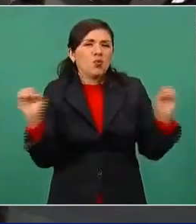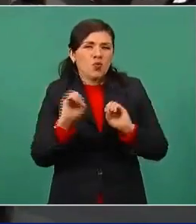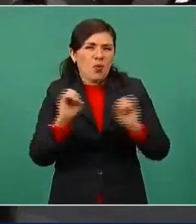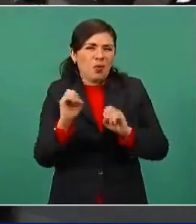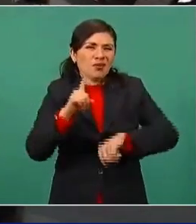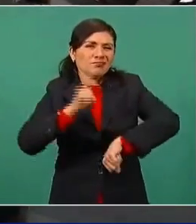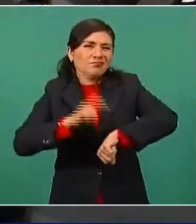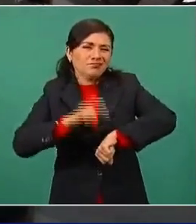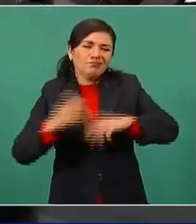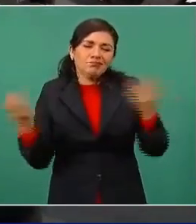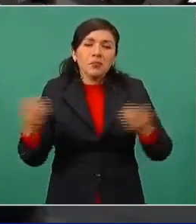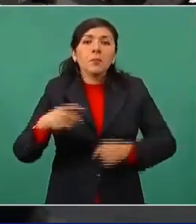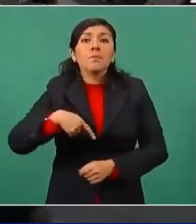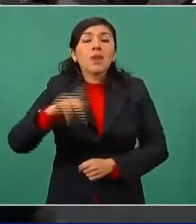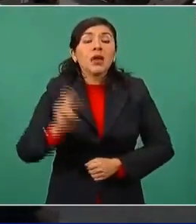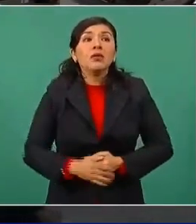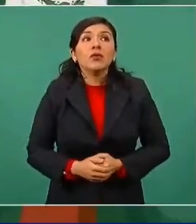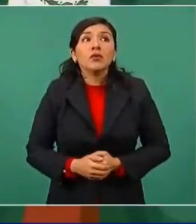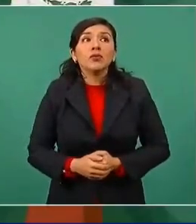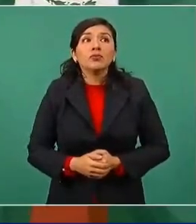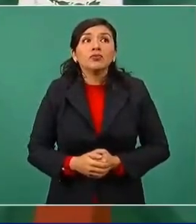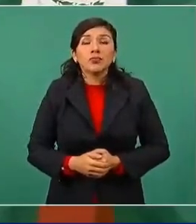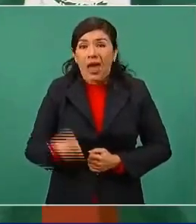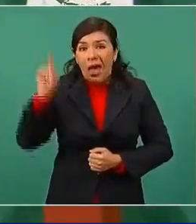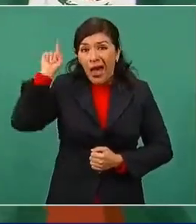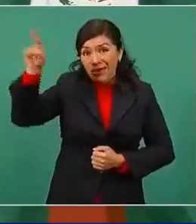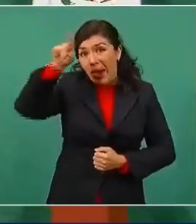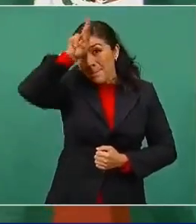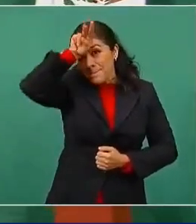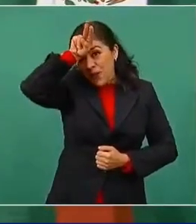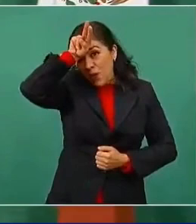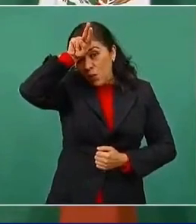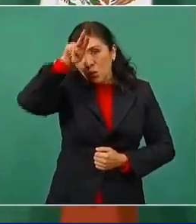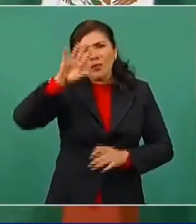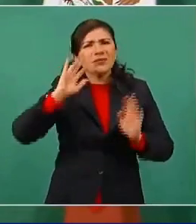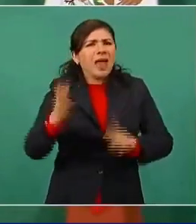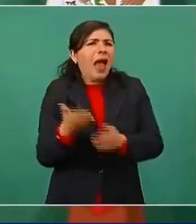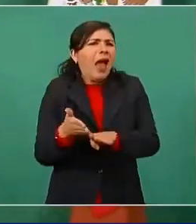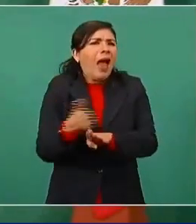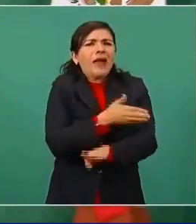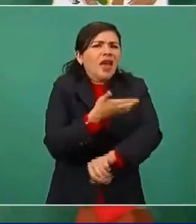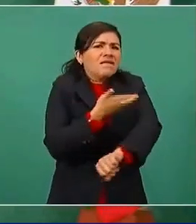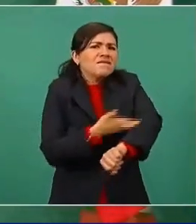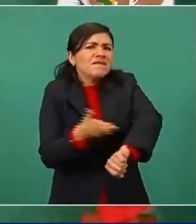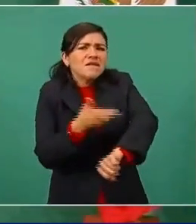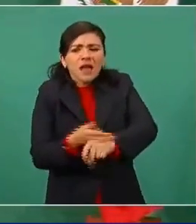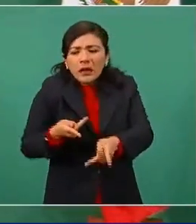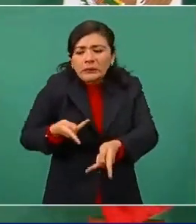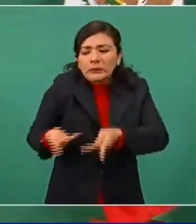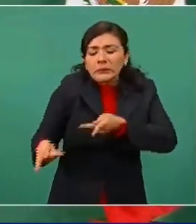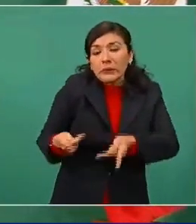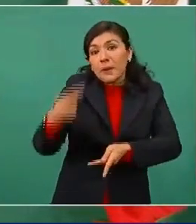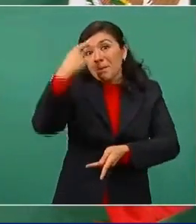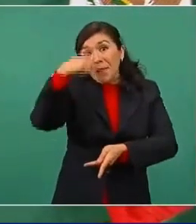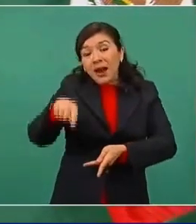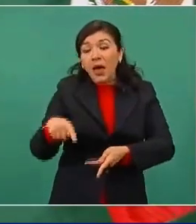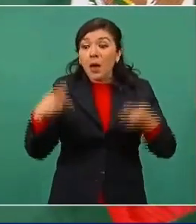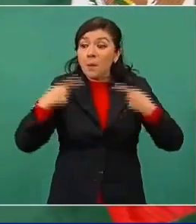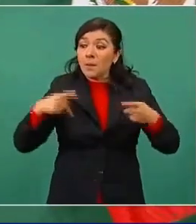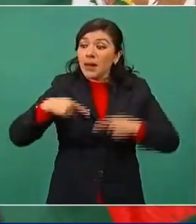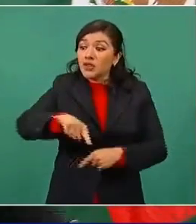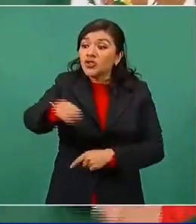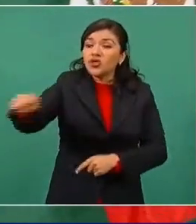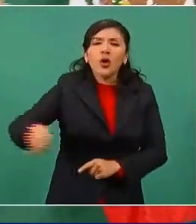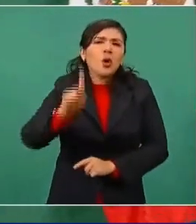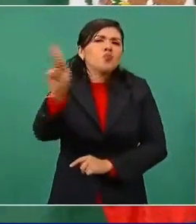pero estaba hecho todo para que no llegara nunca un dirigente del pueblo y